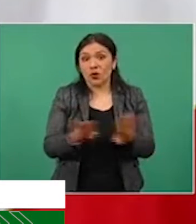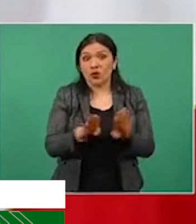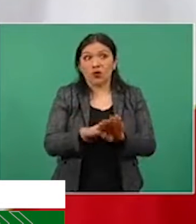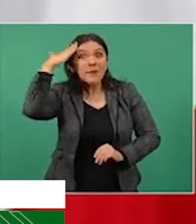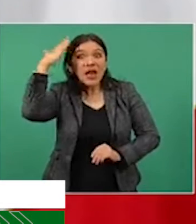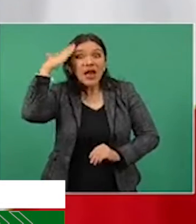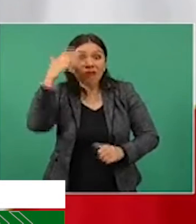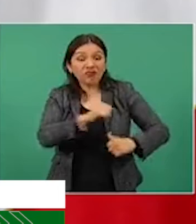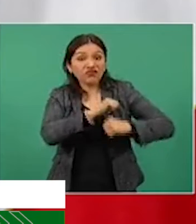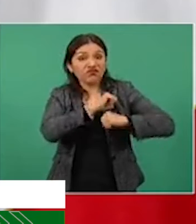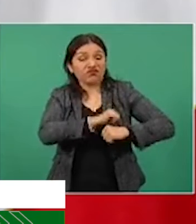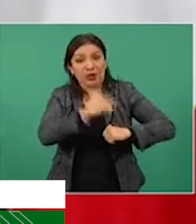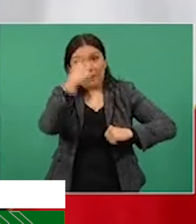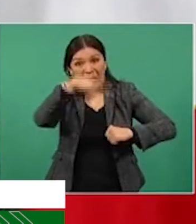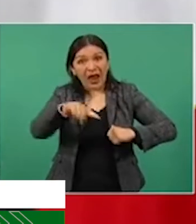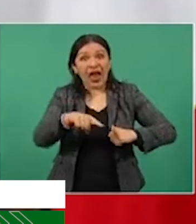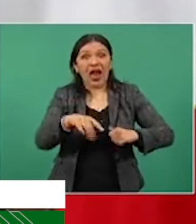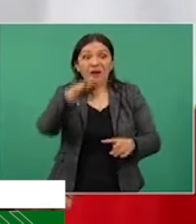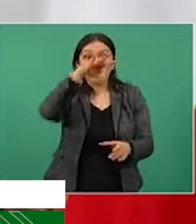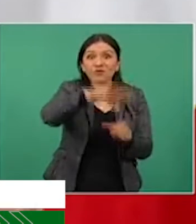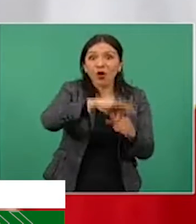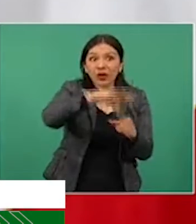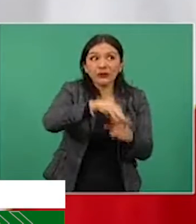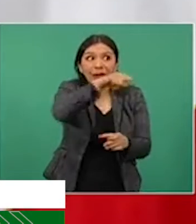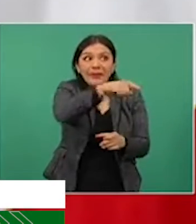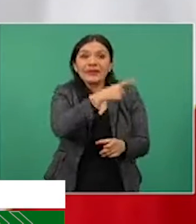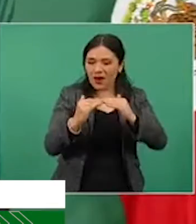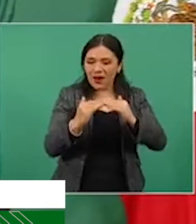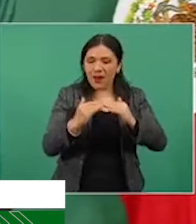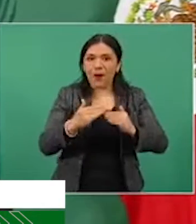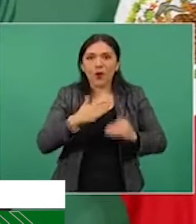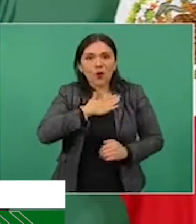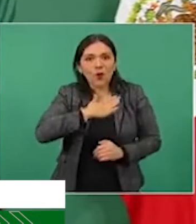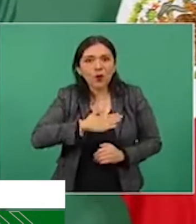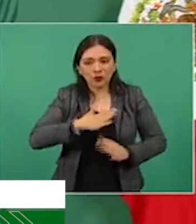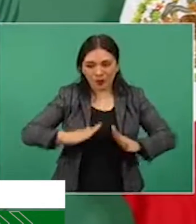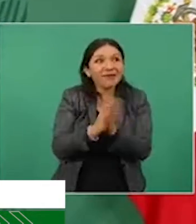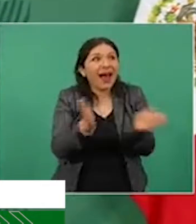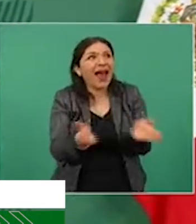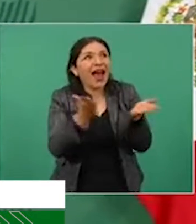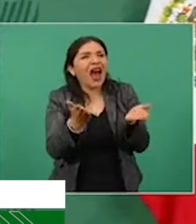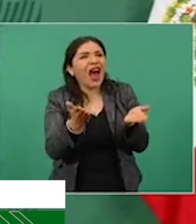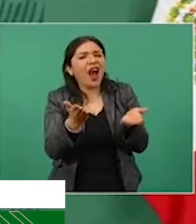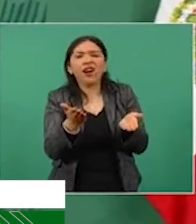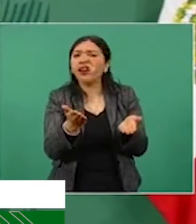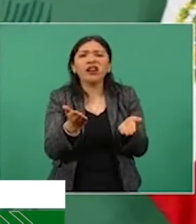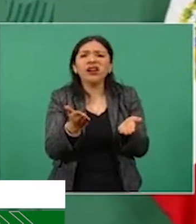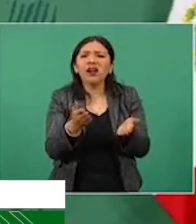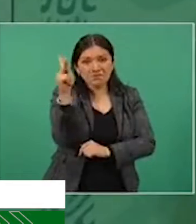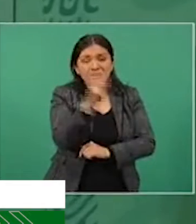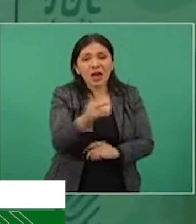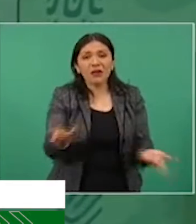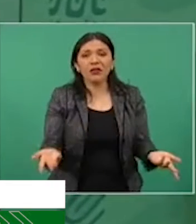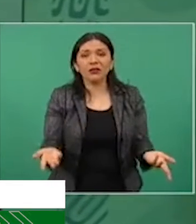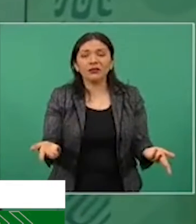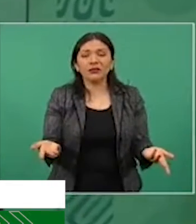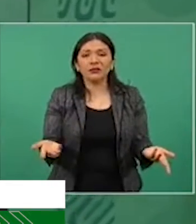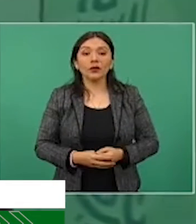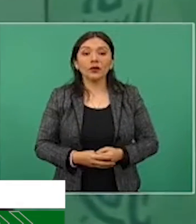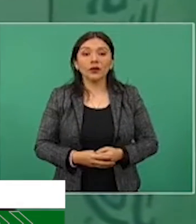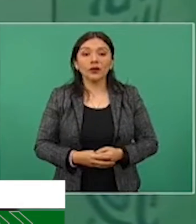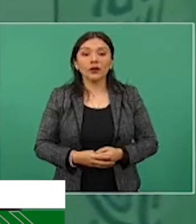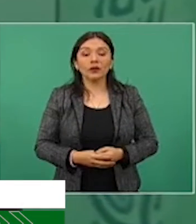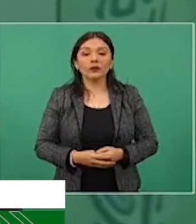electoral que debería de promover la democracia se ha dedicado a obstaculizarla, incluso